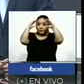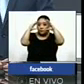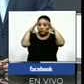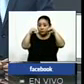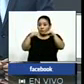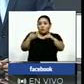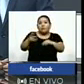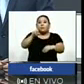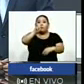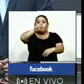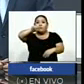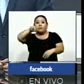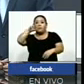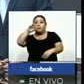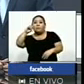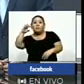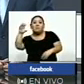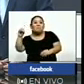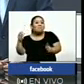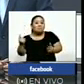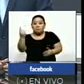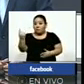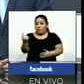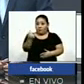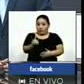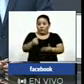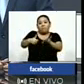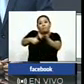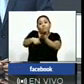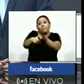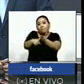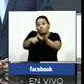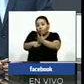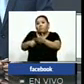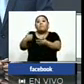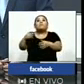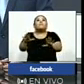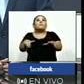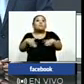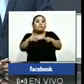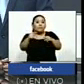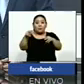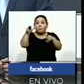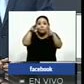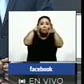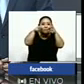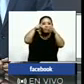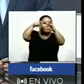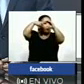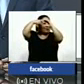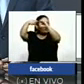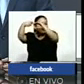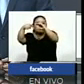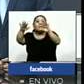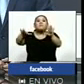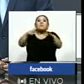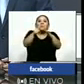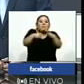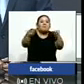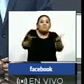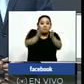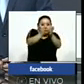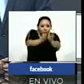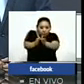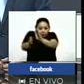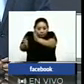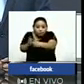Más de 1200 de elementos del Cuerpo de Agentes Metropolitanos, cámaras de videovigilancia y todo esto forma parte del dispositivo de